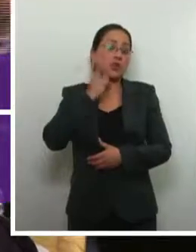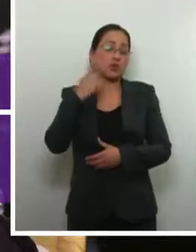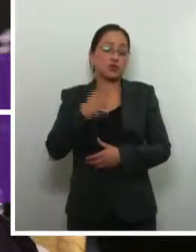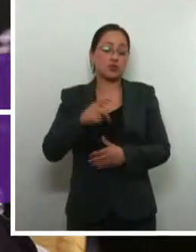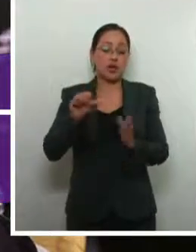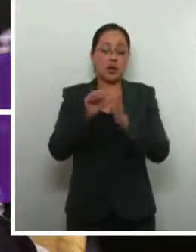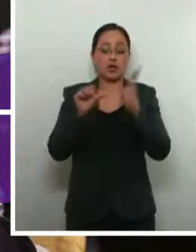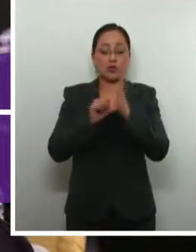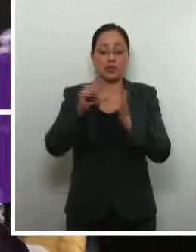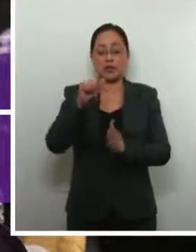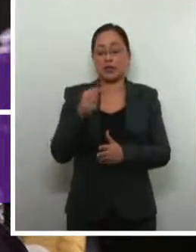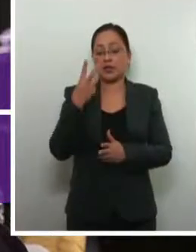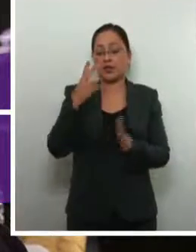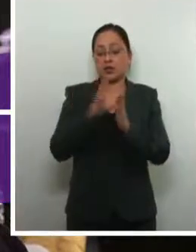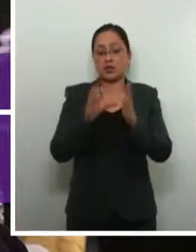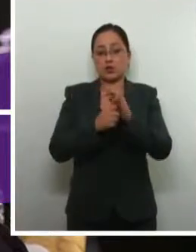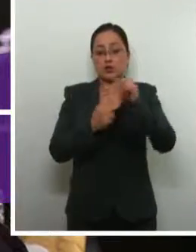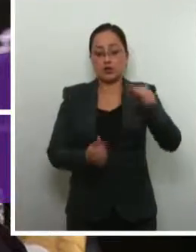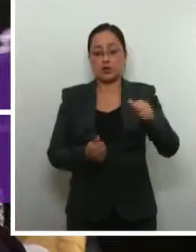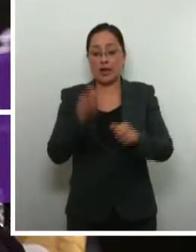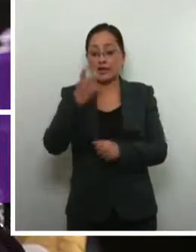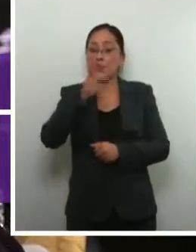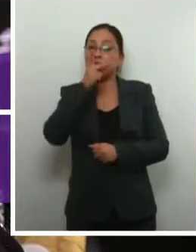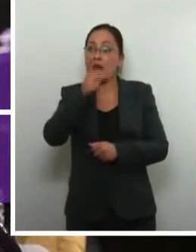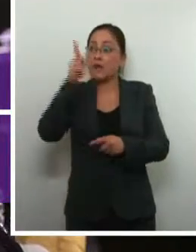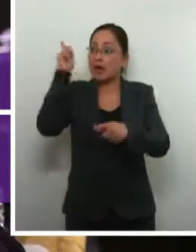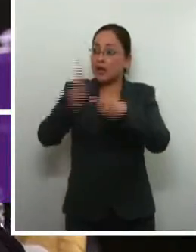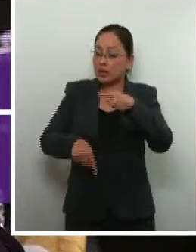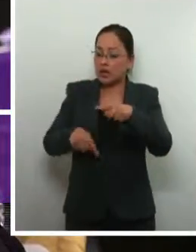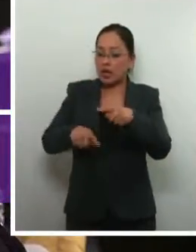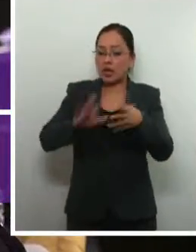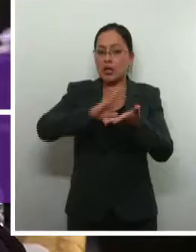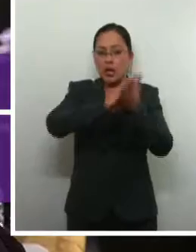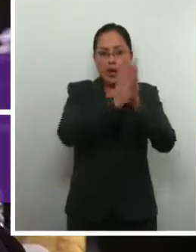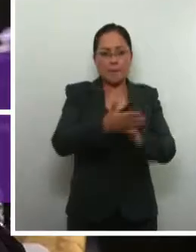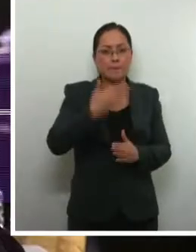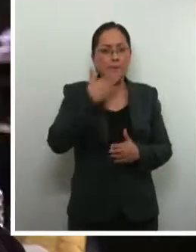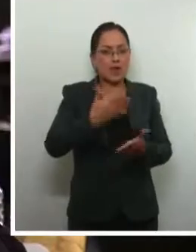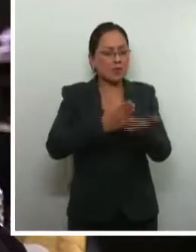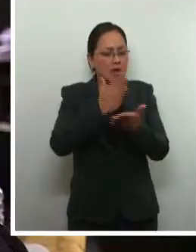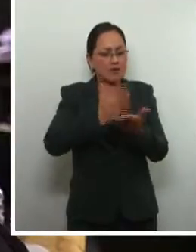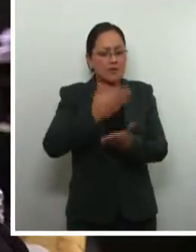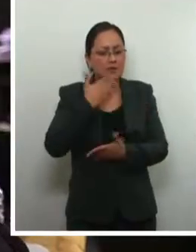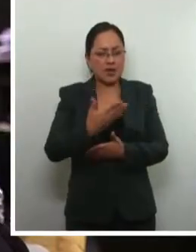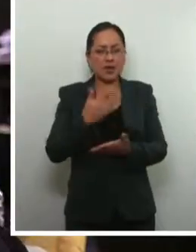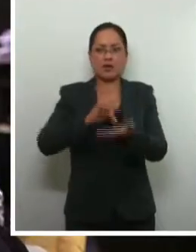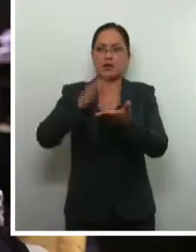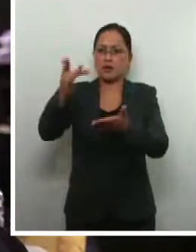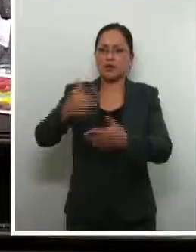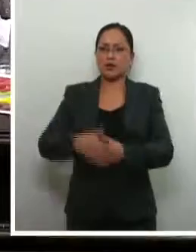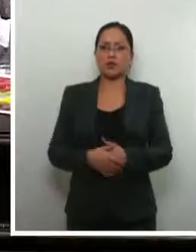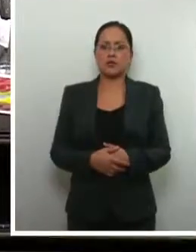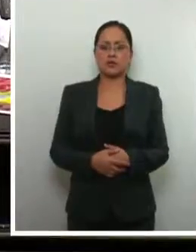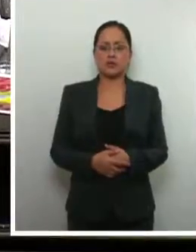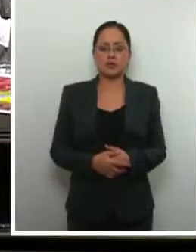73 constitucional. Si se le quitara esa palabra, creo que transitaría perfectamente. Gracias.